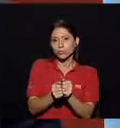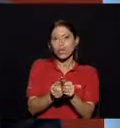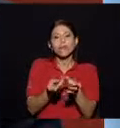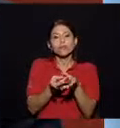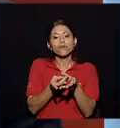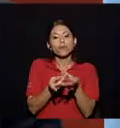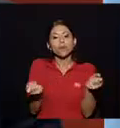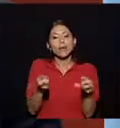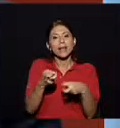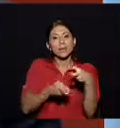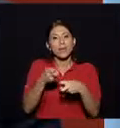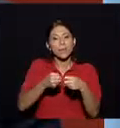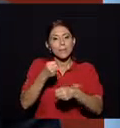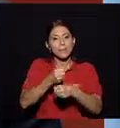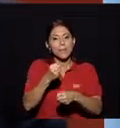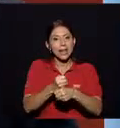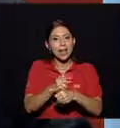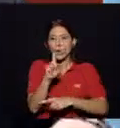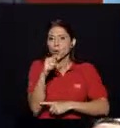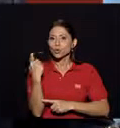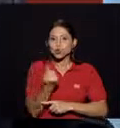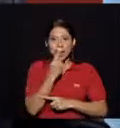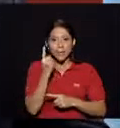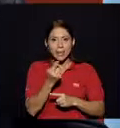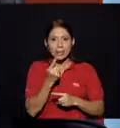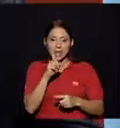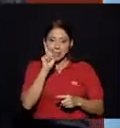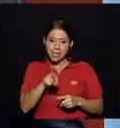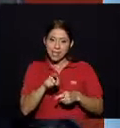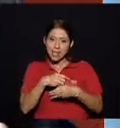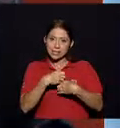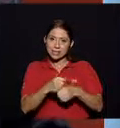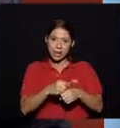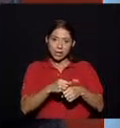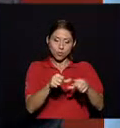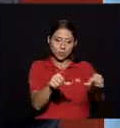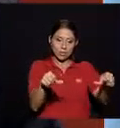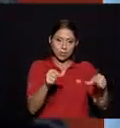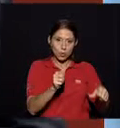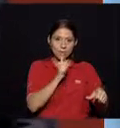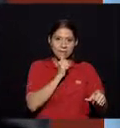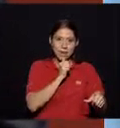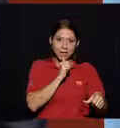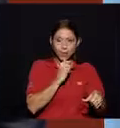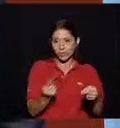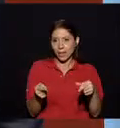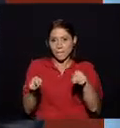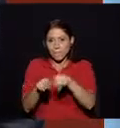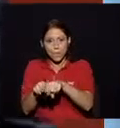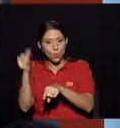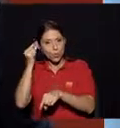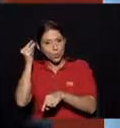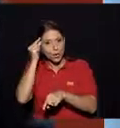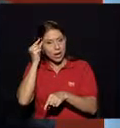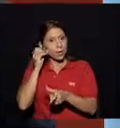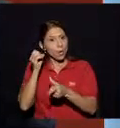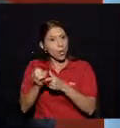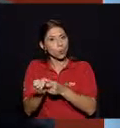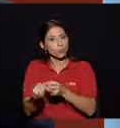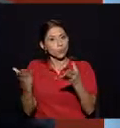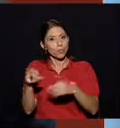empleo no es competencia única del sector privado, ni tampoco es competencia única del gobierno o del sector